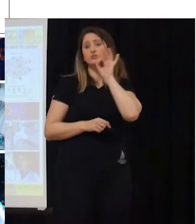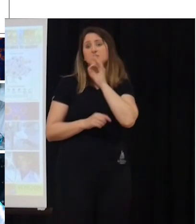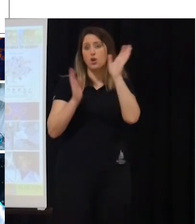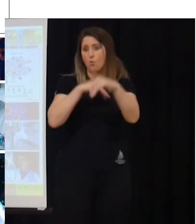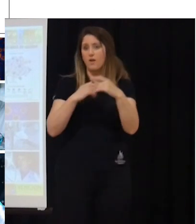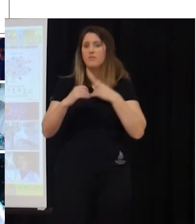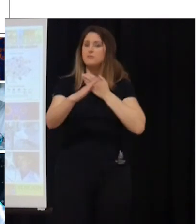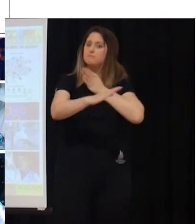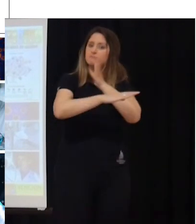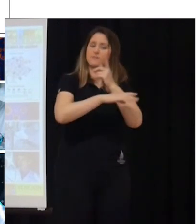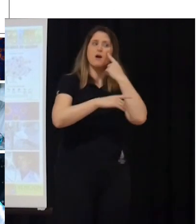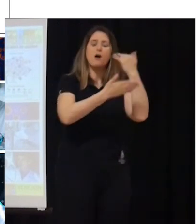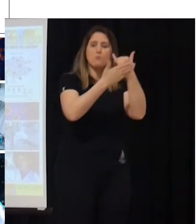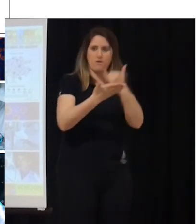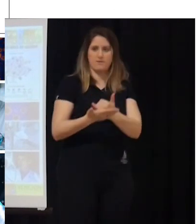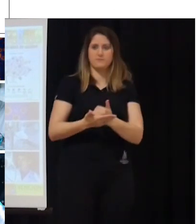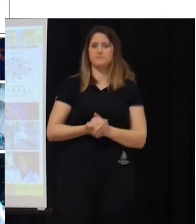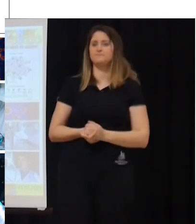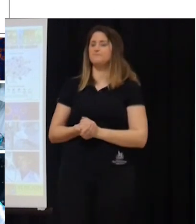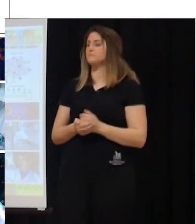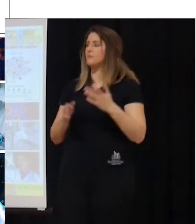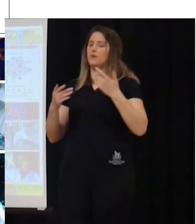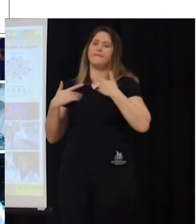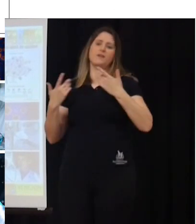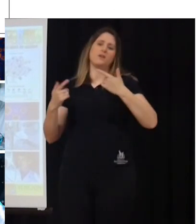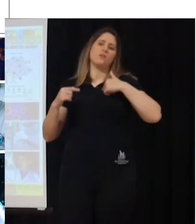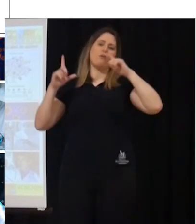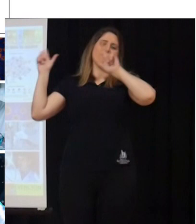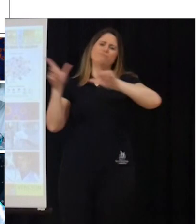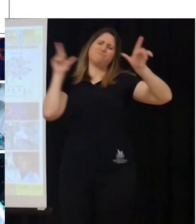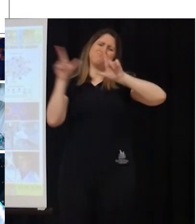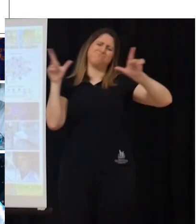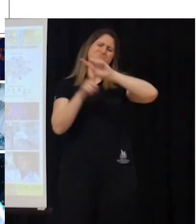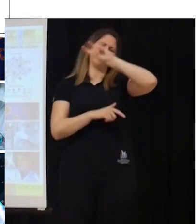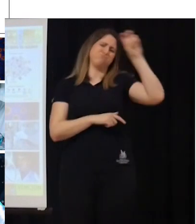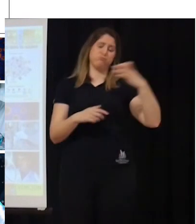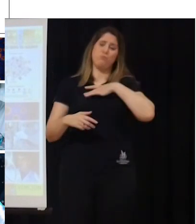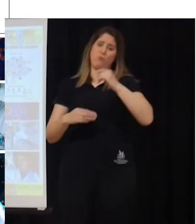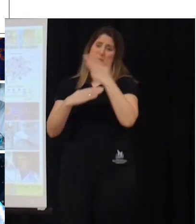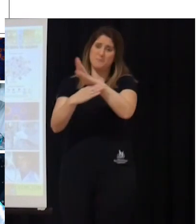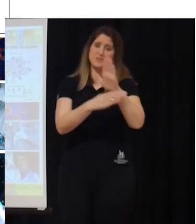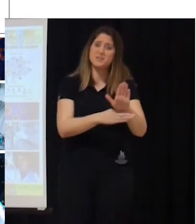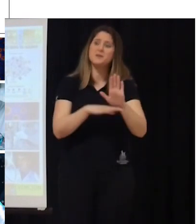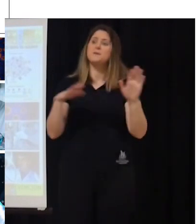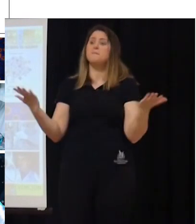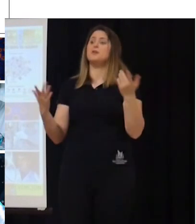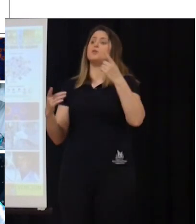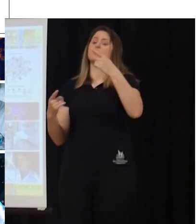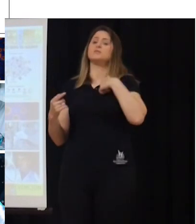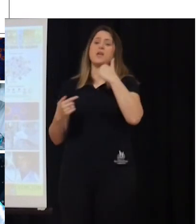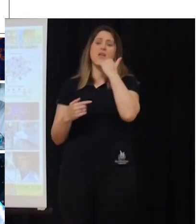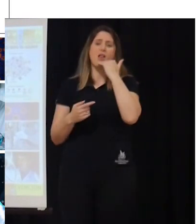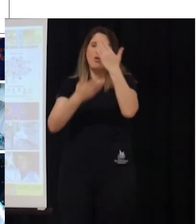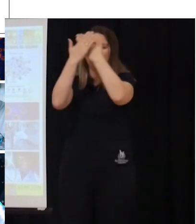Y como futuro, les podría presentar tropecientas diapositivas. Si hay algo que tiene líneas de